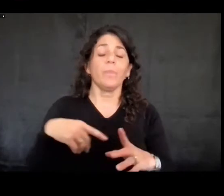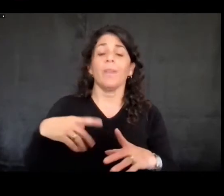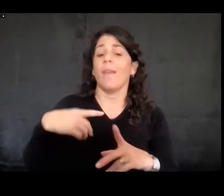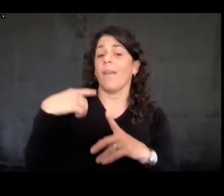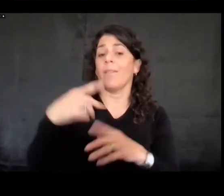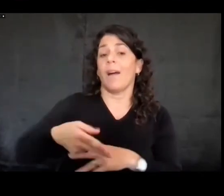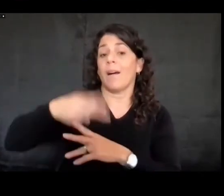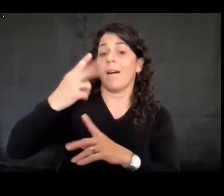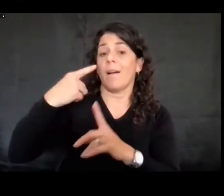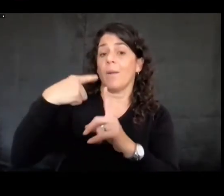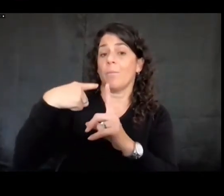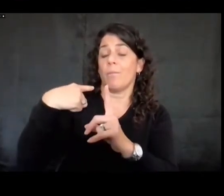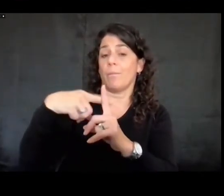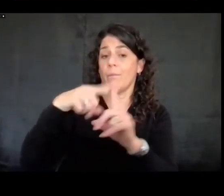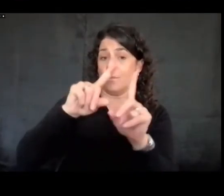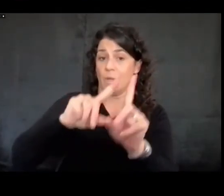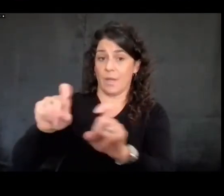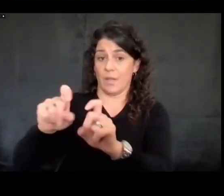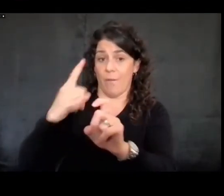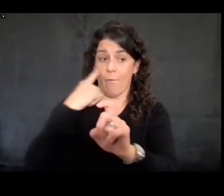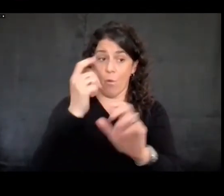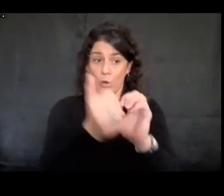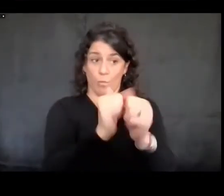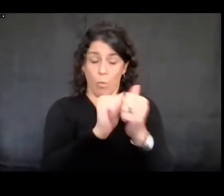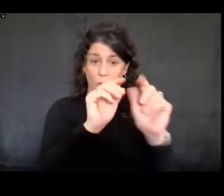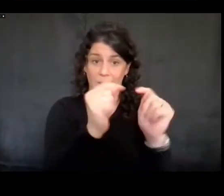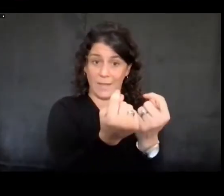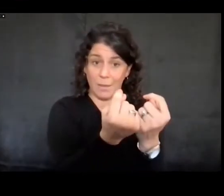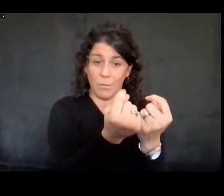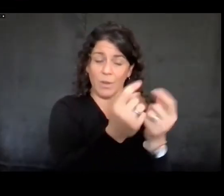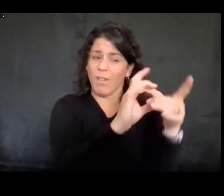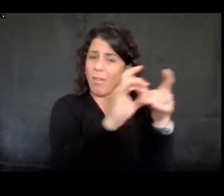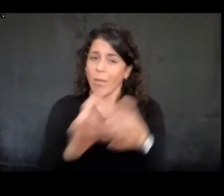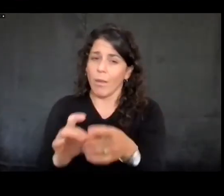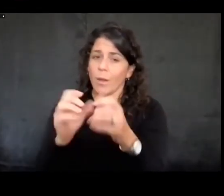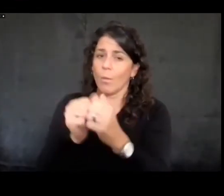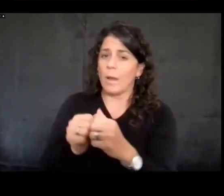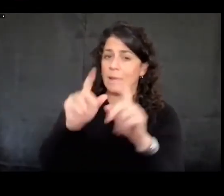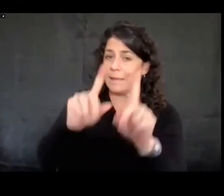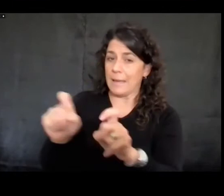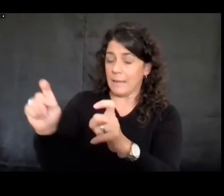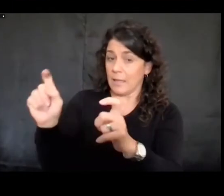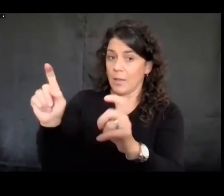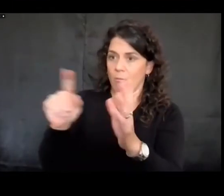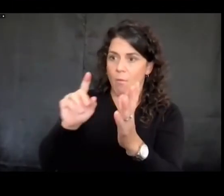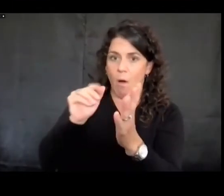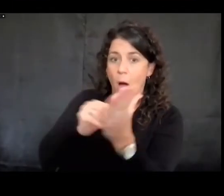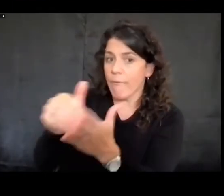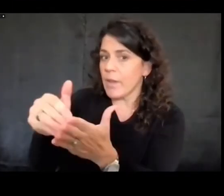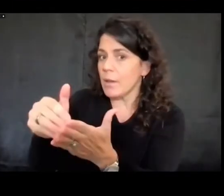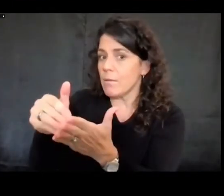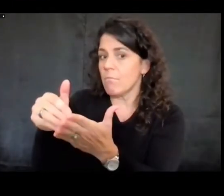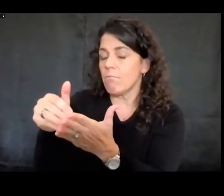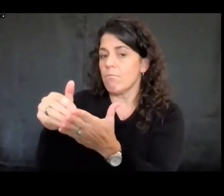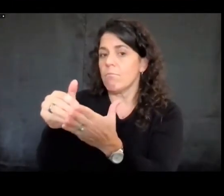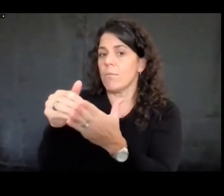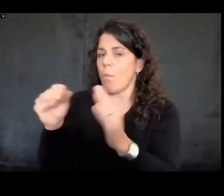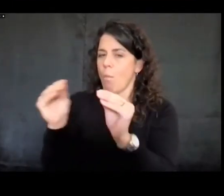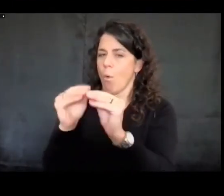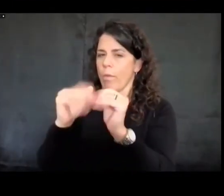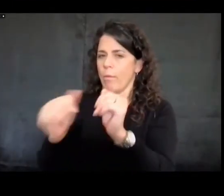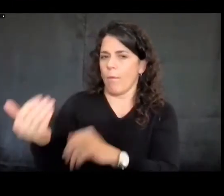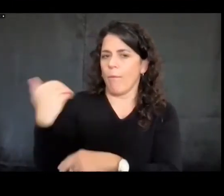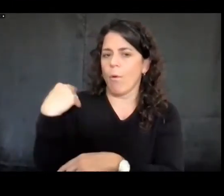hay un gran para los deportes raya alta positividad eso es el hecho de que están siendo analizado más